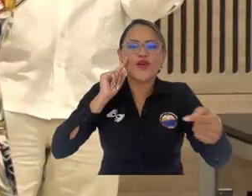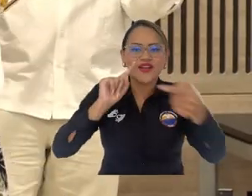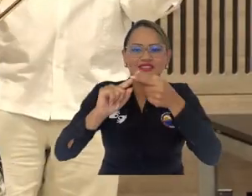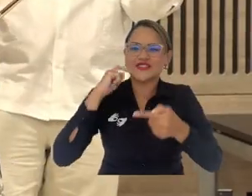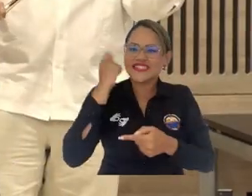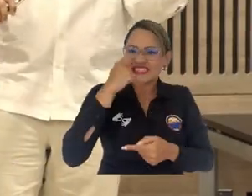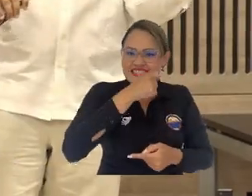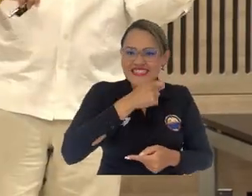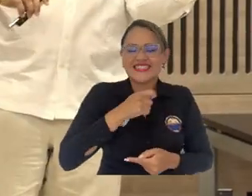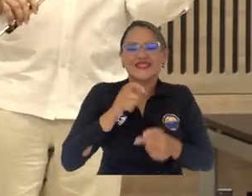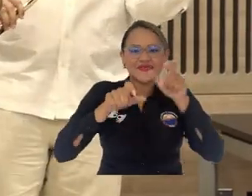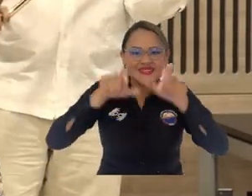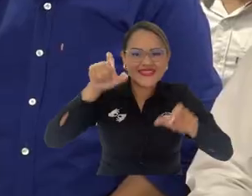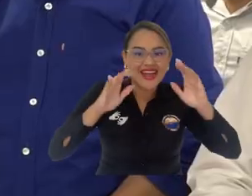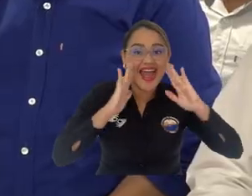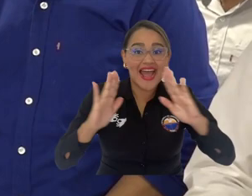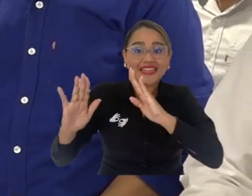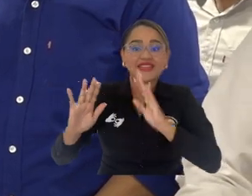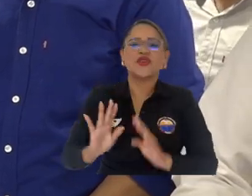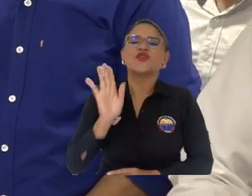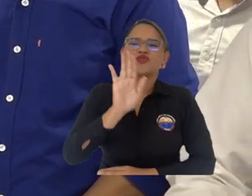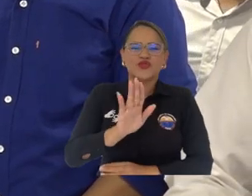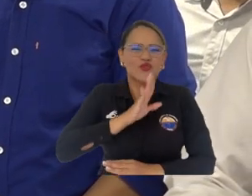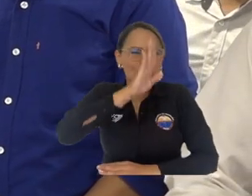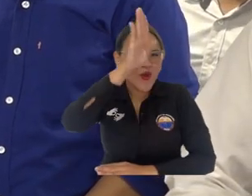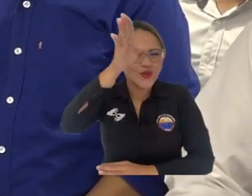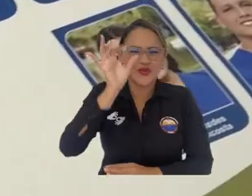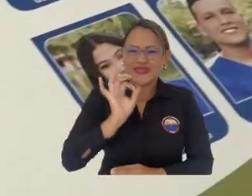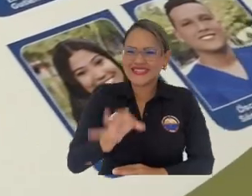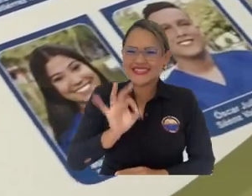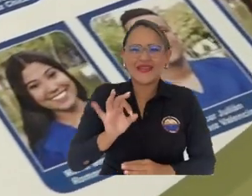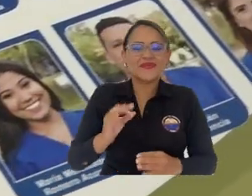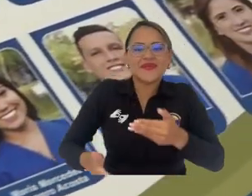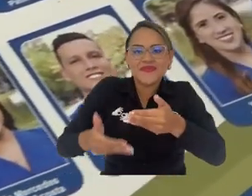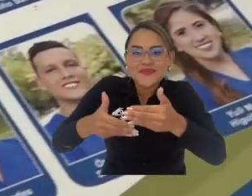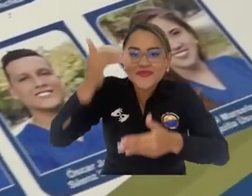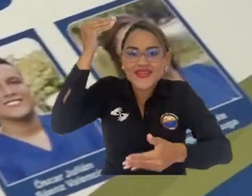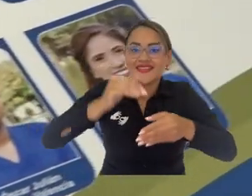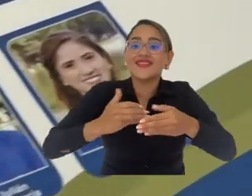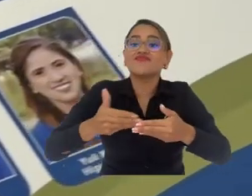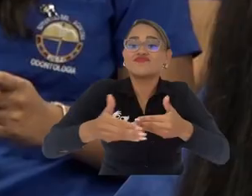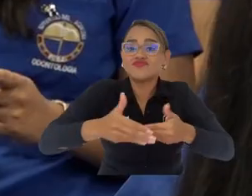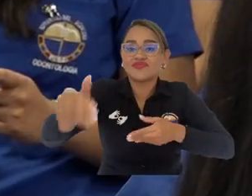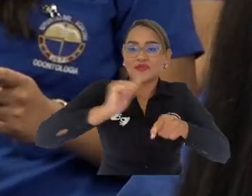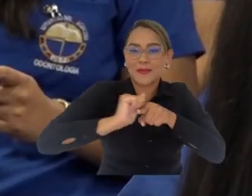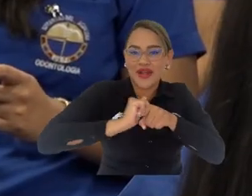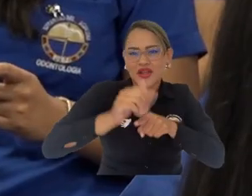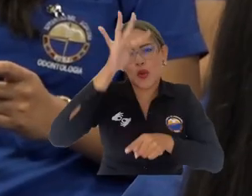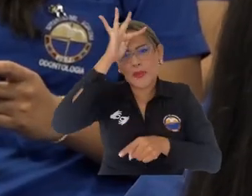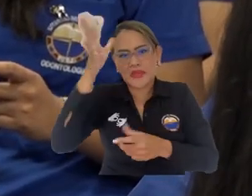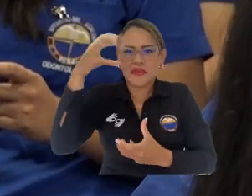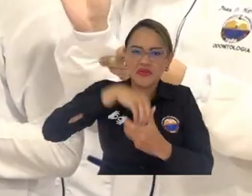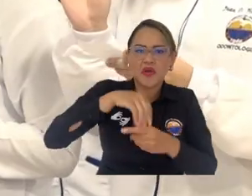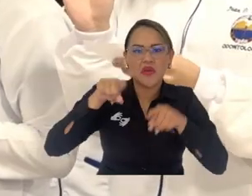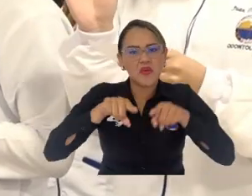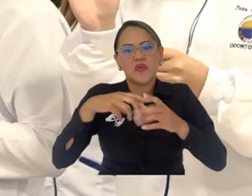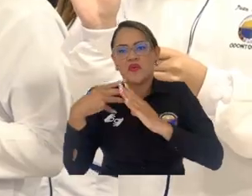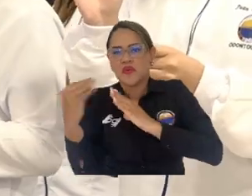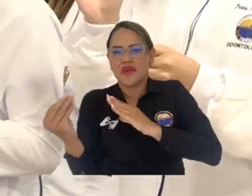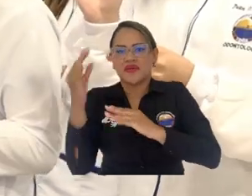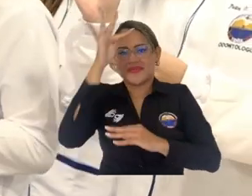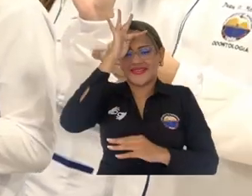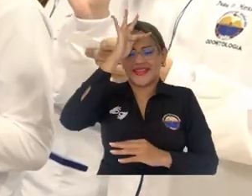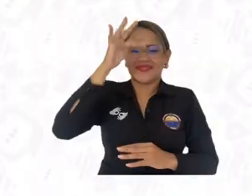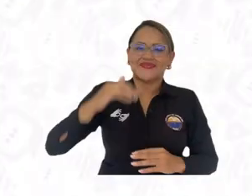sus pacientes en la tradicional ceremonia que da apertura al proceso de prácticas profesionales en distintas instituciones clínicas y no clínicas